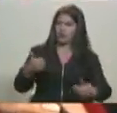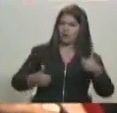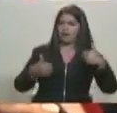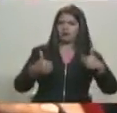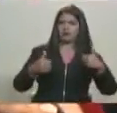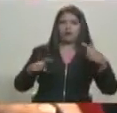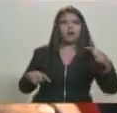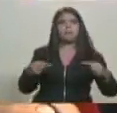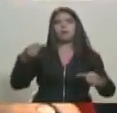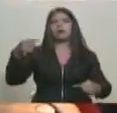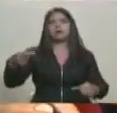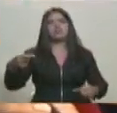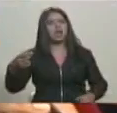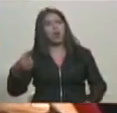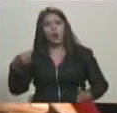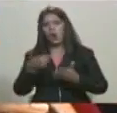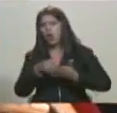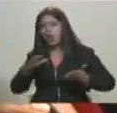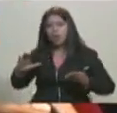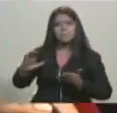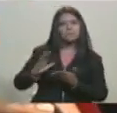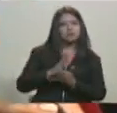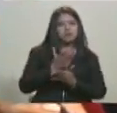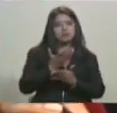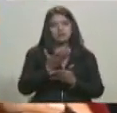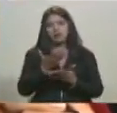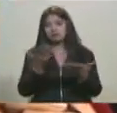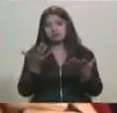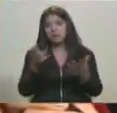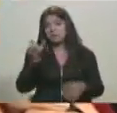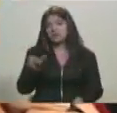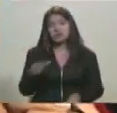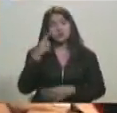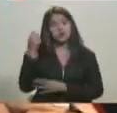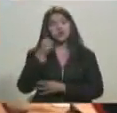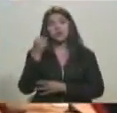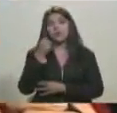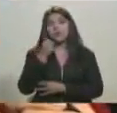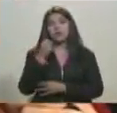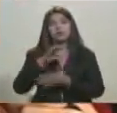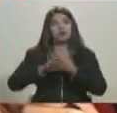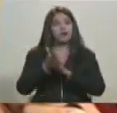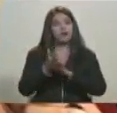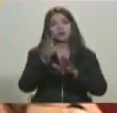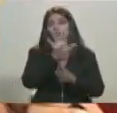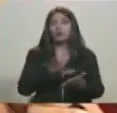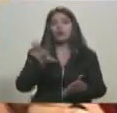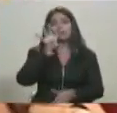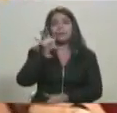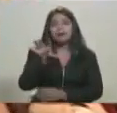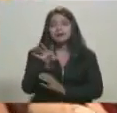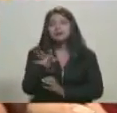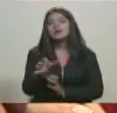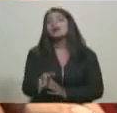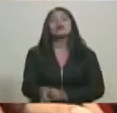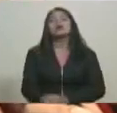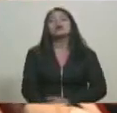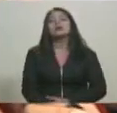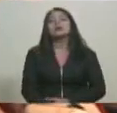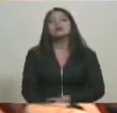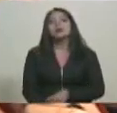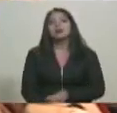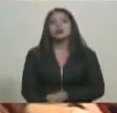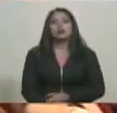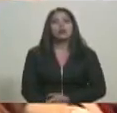mañana te presentes como un golpista, como una persona que no le importa acabar con la ciudad, que no le importa acabar con la vida de seres humanos, que no le importa